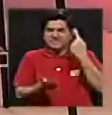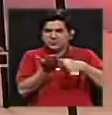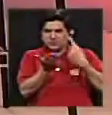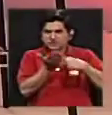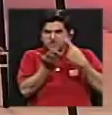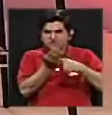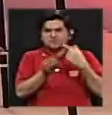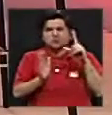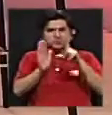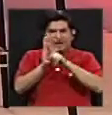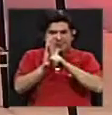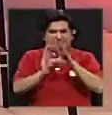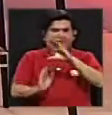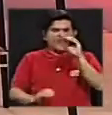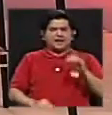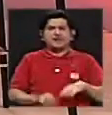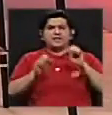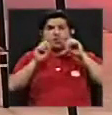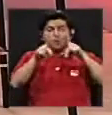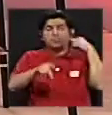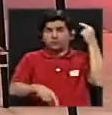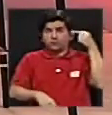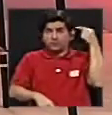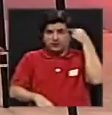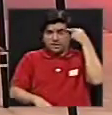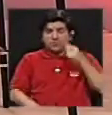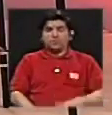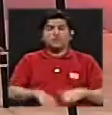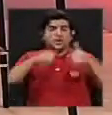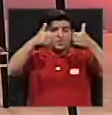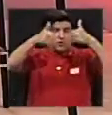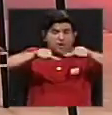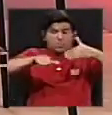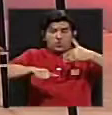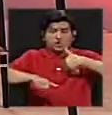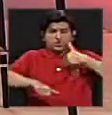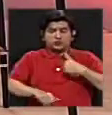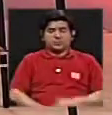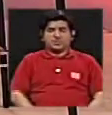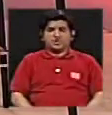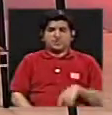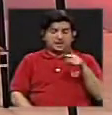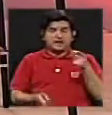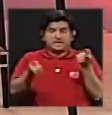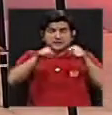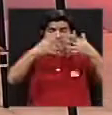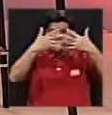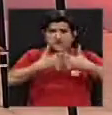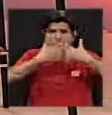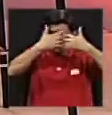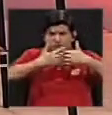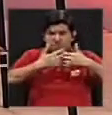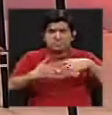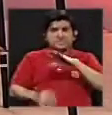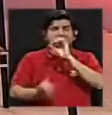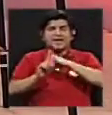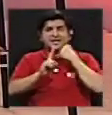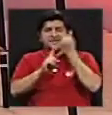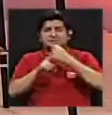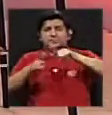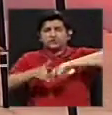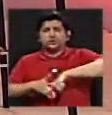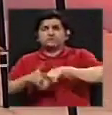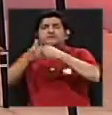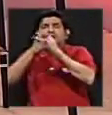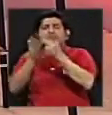legal y la posibilidad de que el gobierno llegue a un acuerdo o a una conciliación con la empresa y la posibilidad de emprender